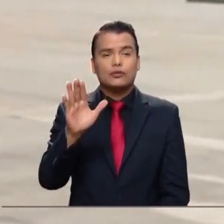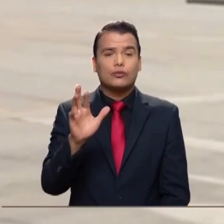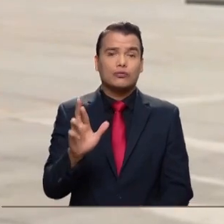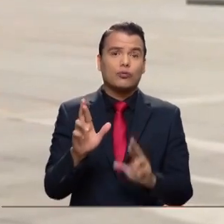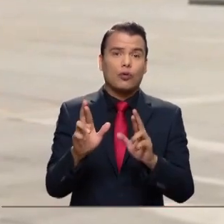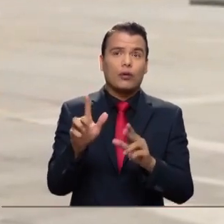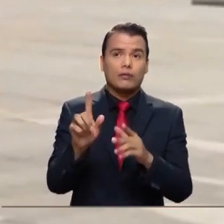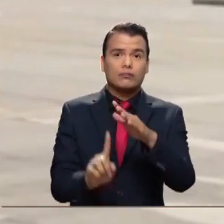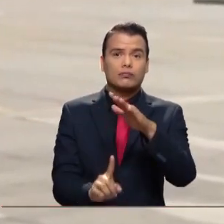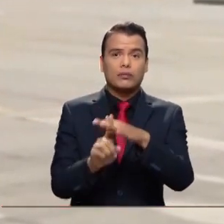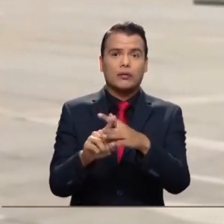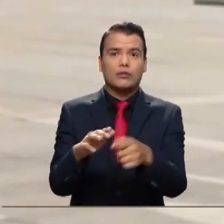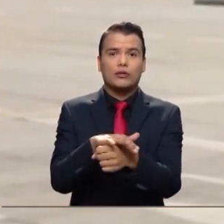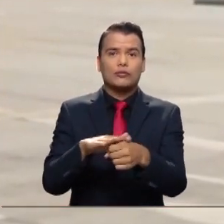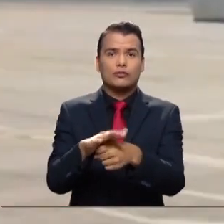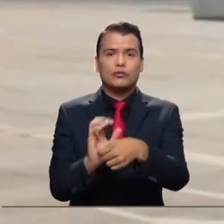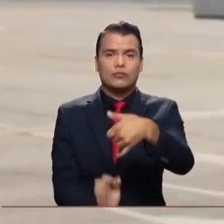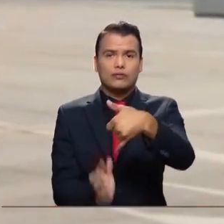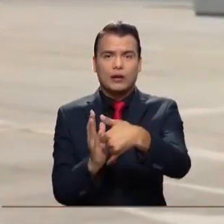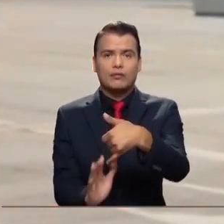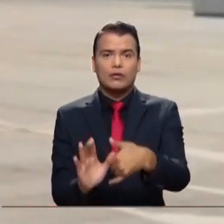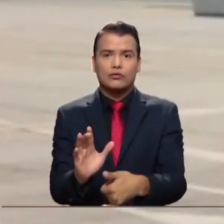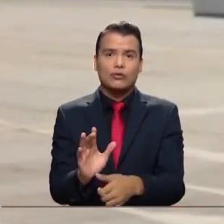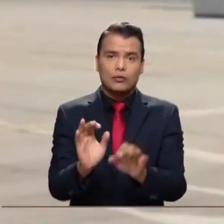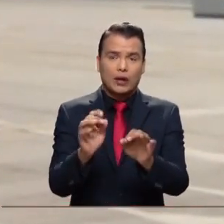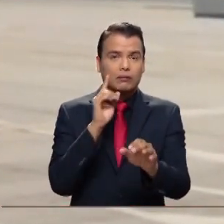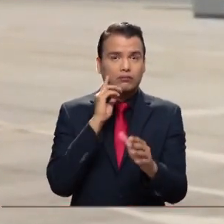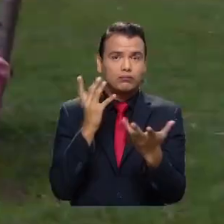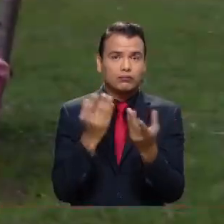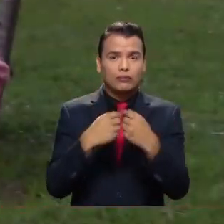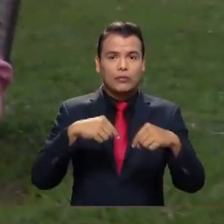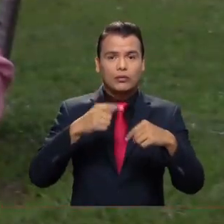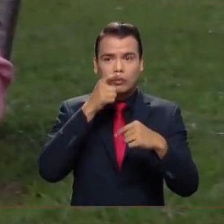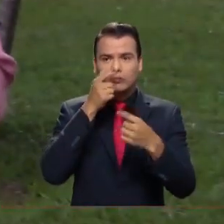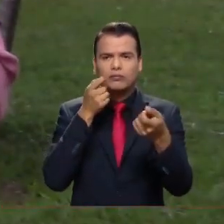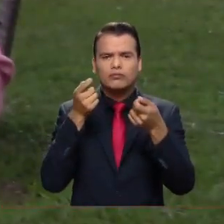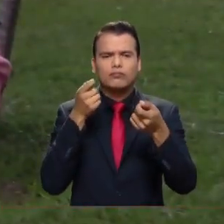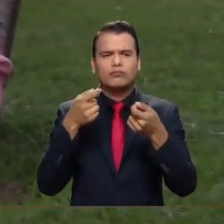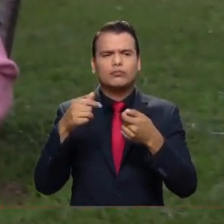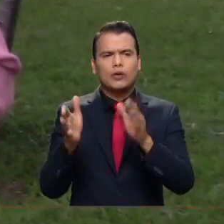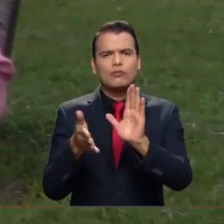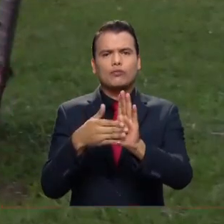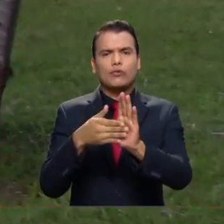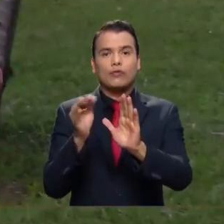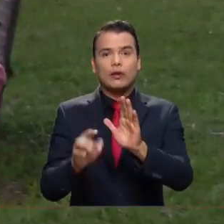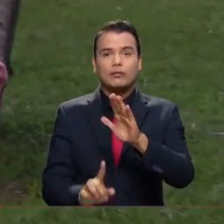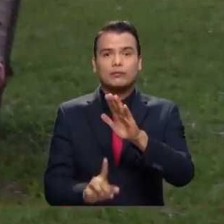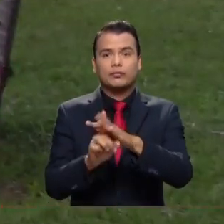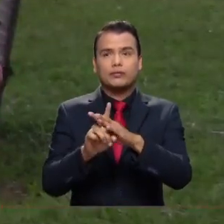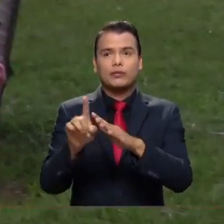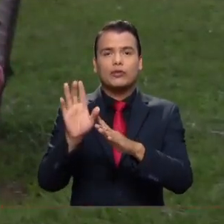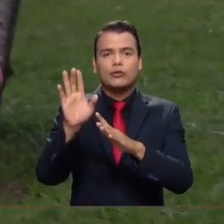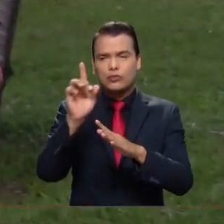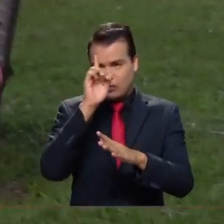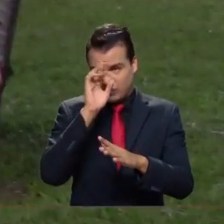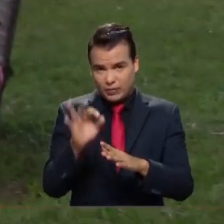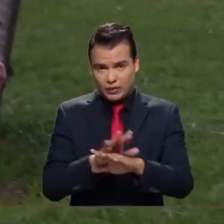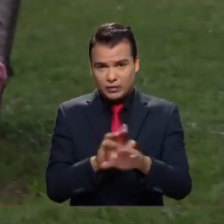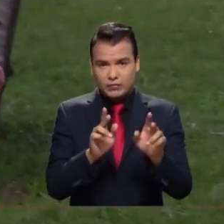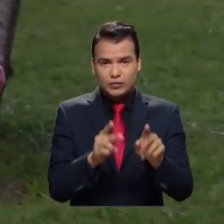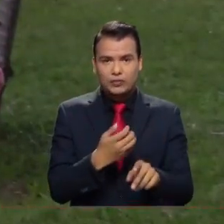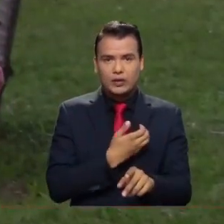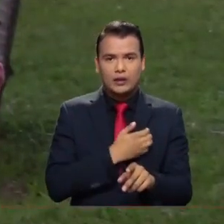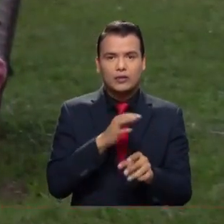tan delicada que pasa en el suroccidente sean verificadas por las autoridades. Frente a estas amenazas, el alcalde de Caldono, Vicente